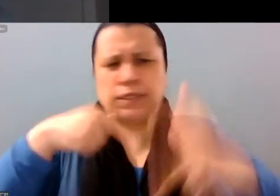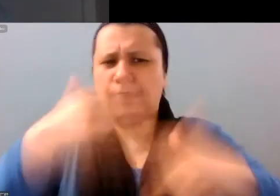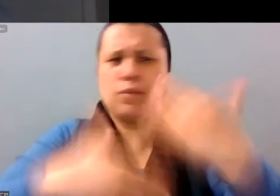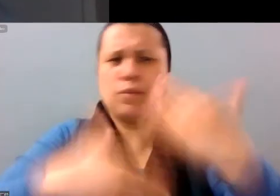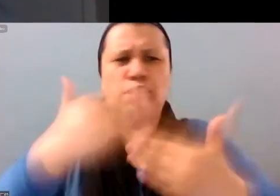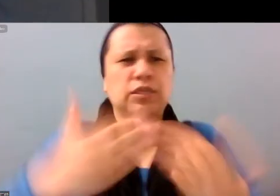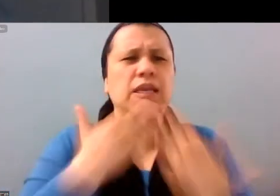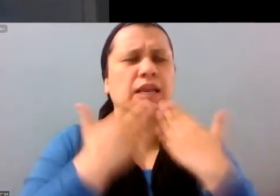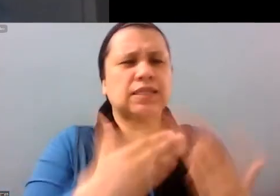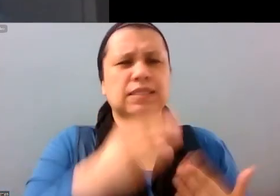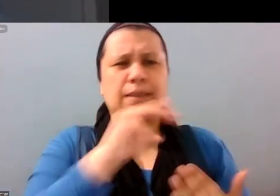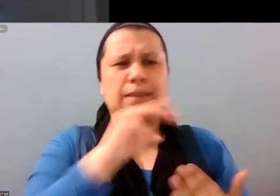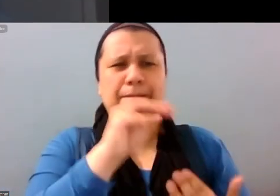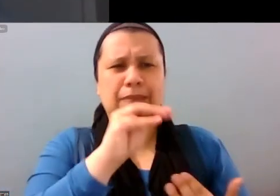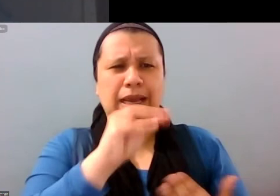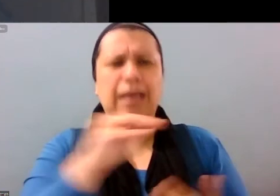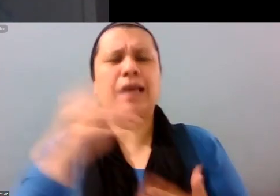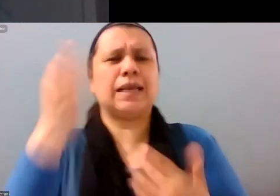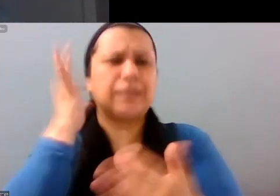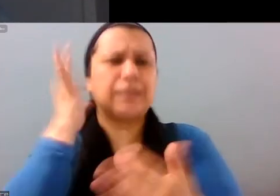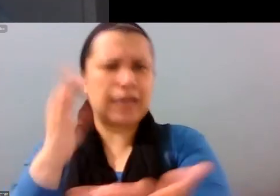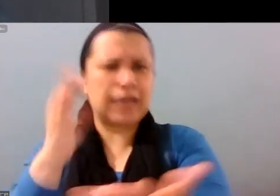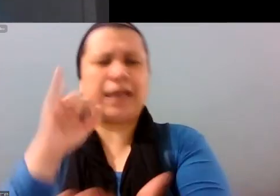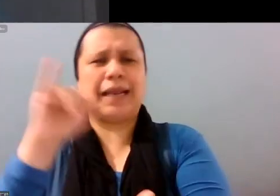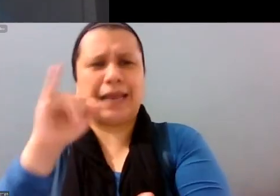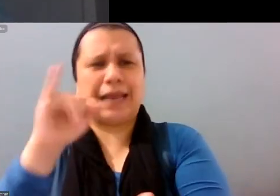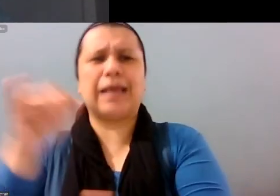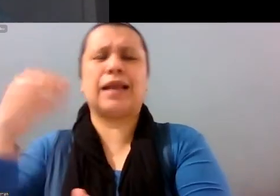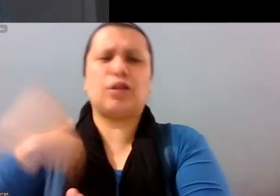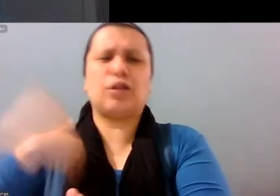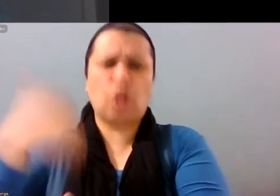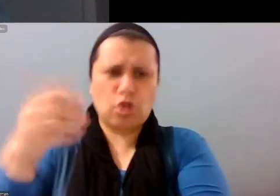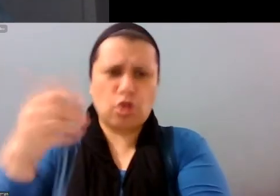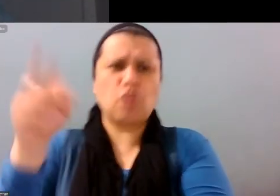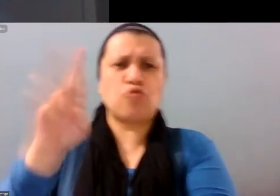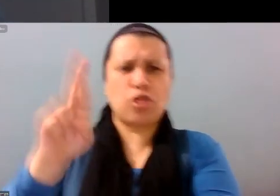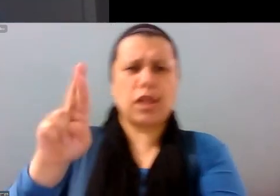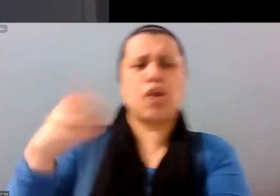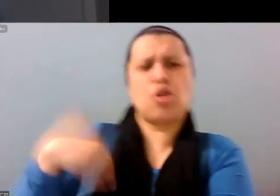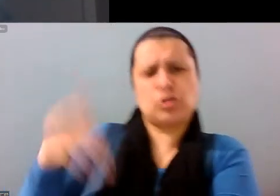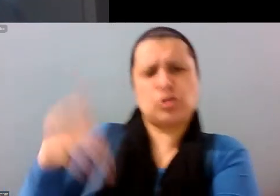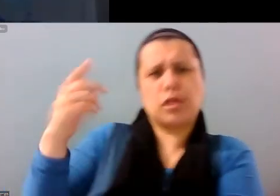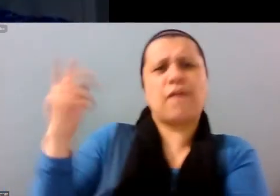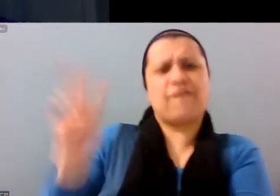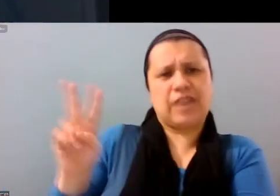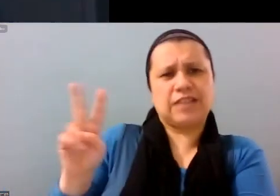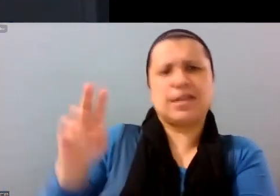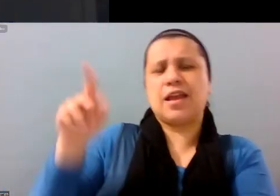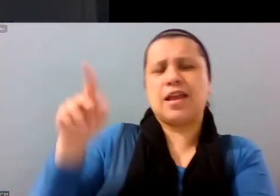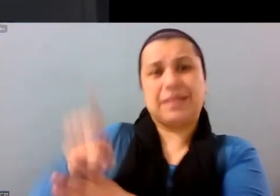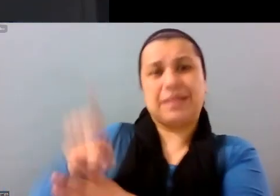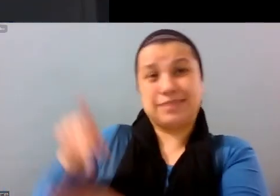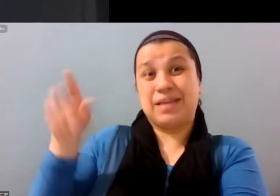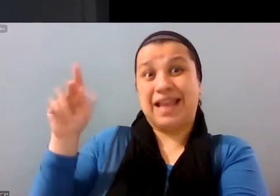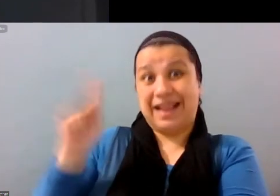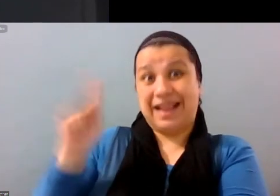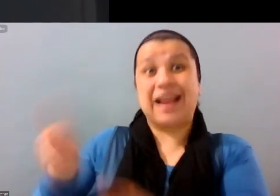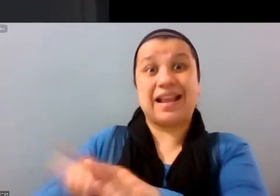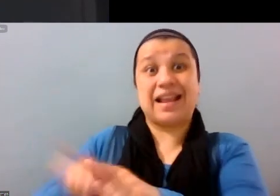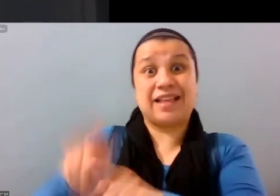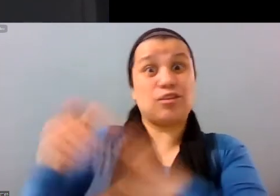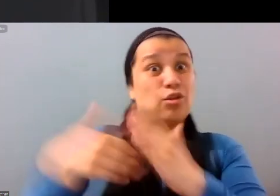a doña Iliana a doña Linda a don Rodrigo y don Vinicio la participación a Carla también esta moderación